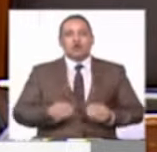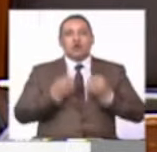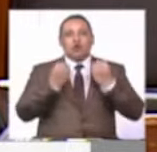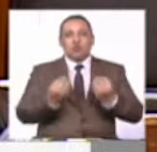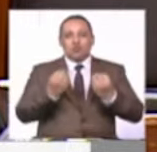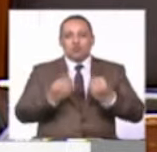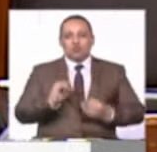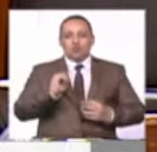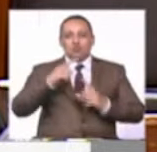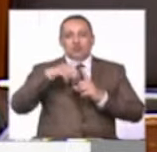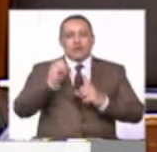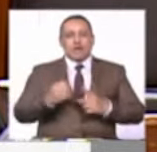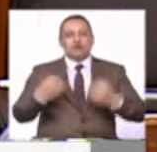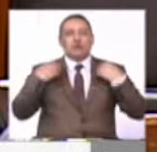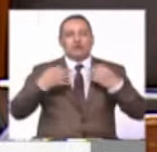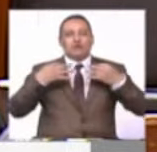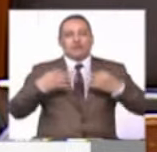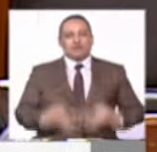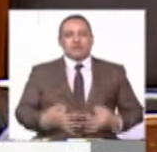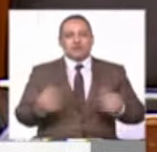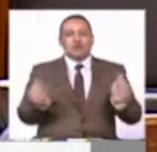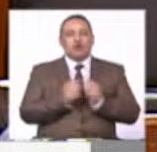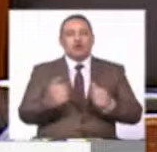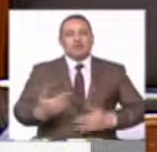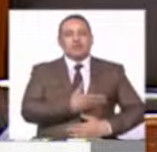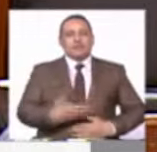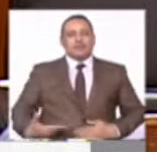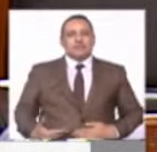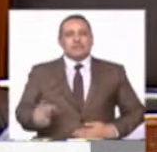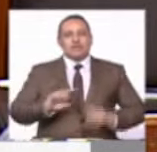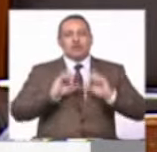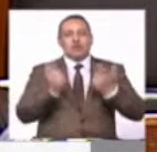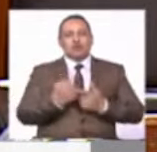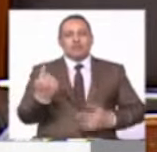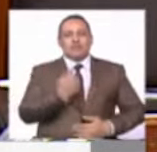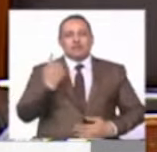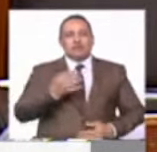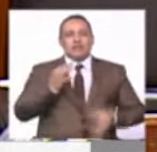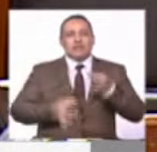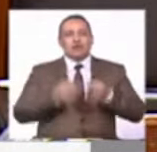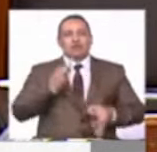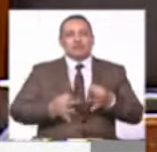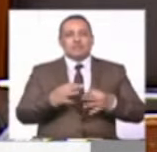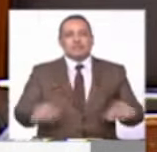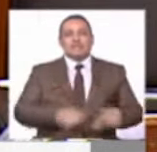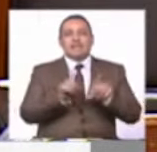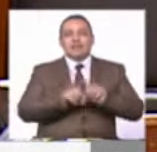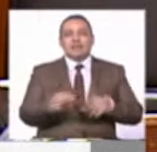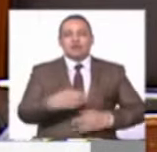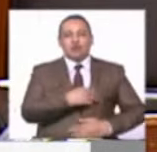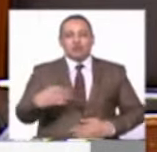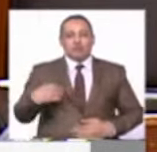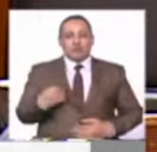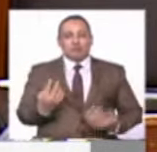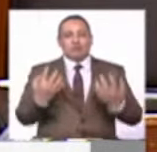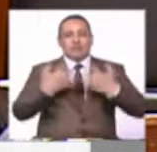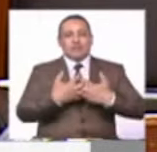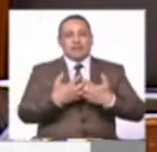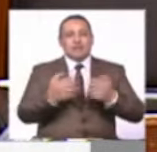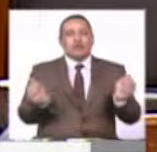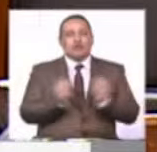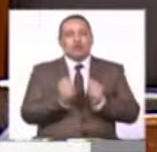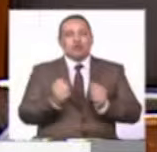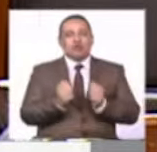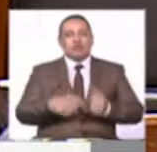acto oficioso del presidente de la junta Nacional de justicia y sus miembros integrantes que